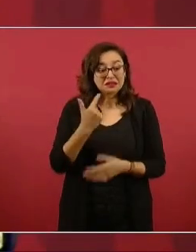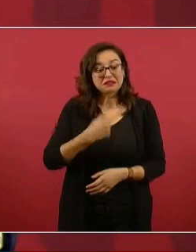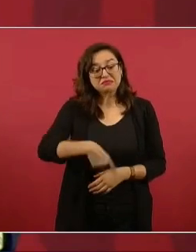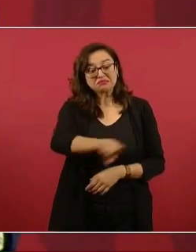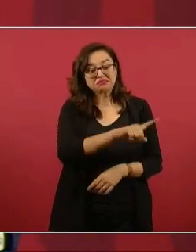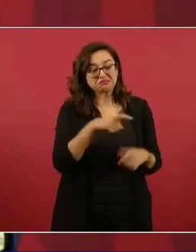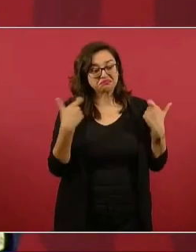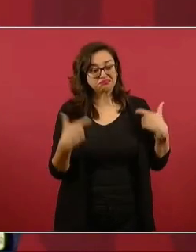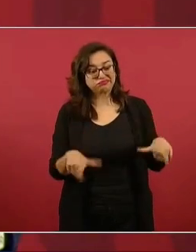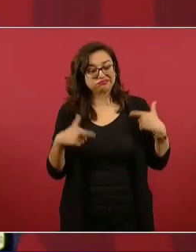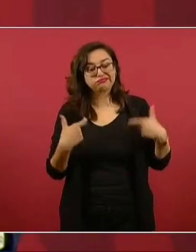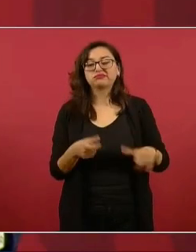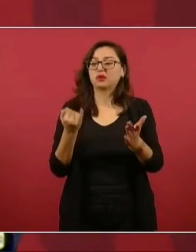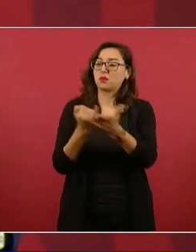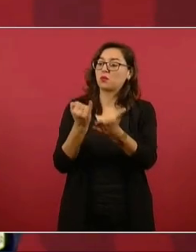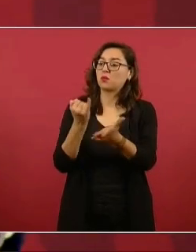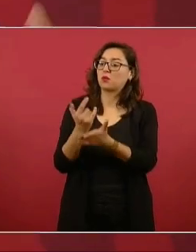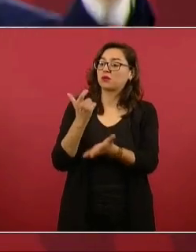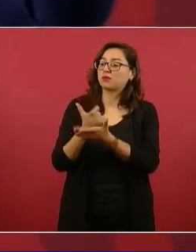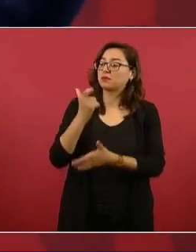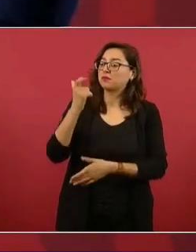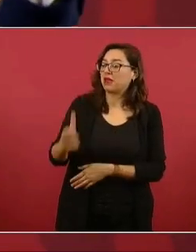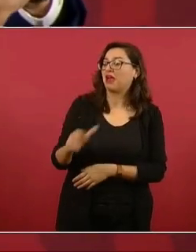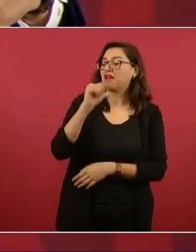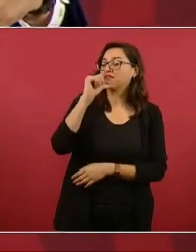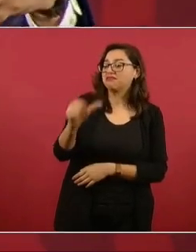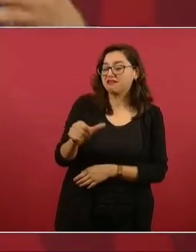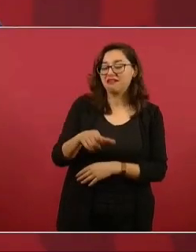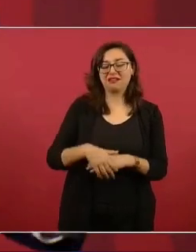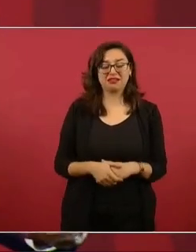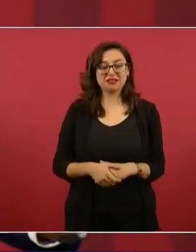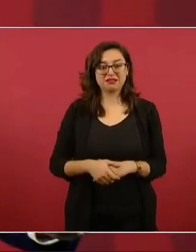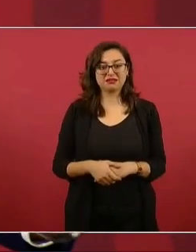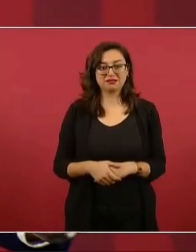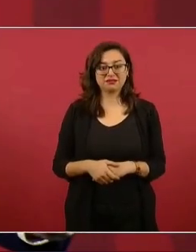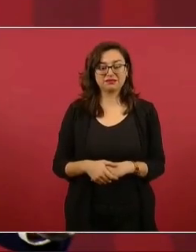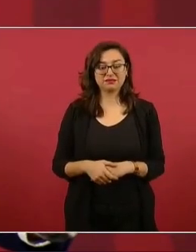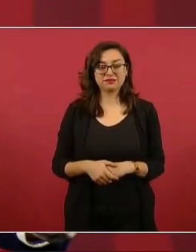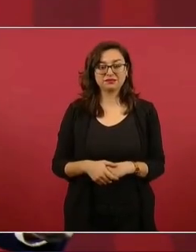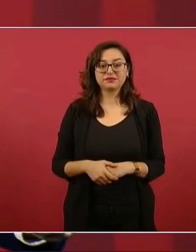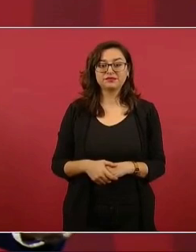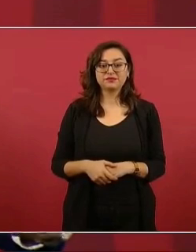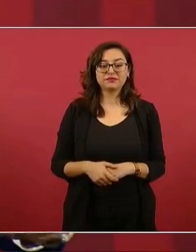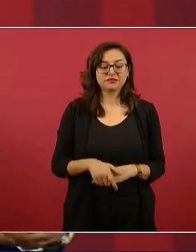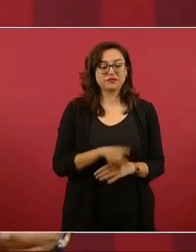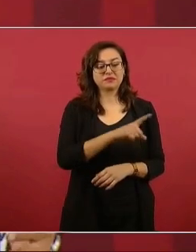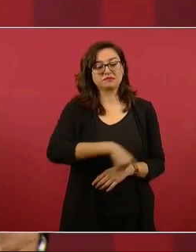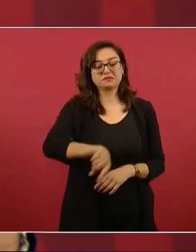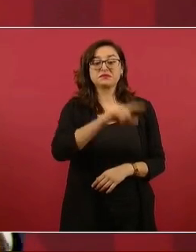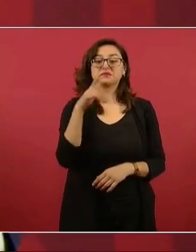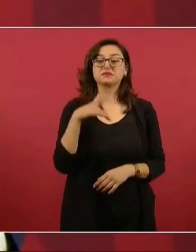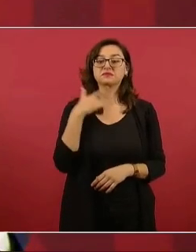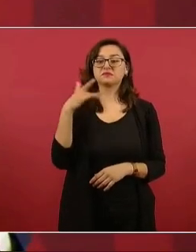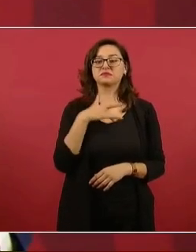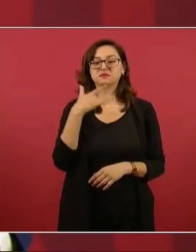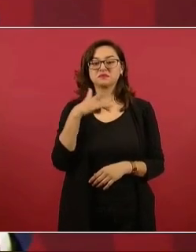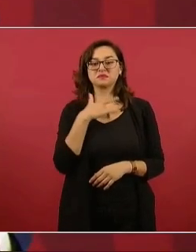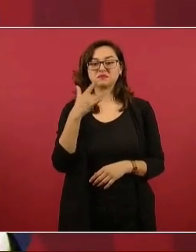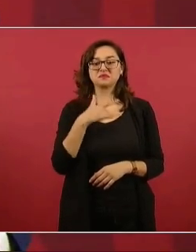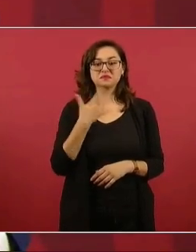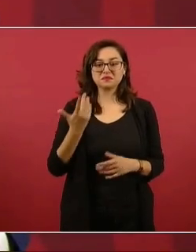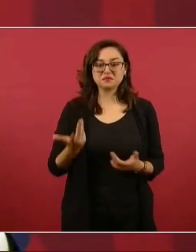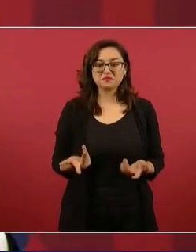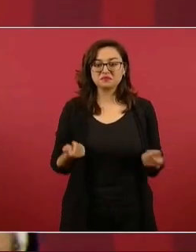no pagaban, porque eran los dueños o se sentían los dueños de